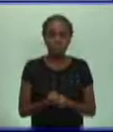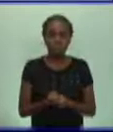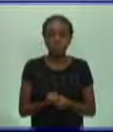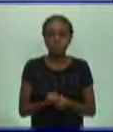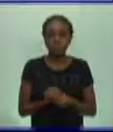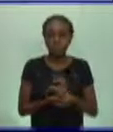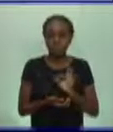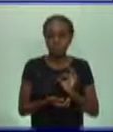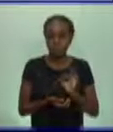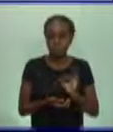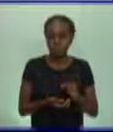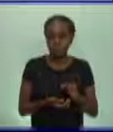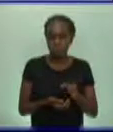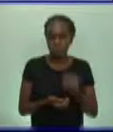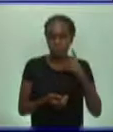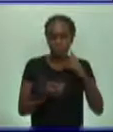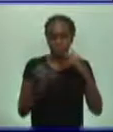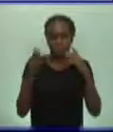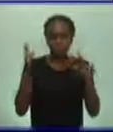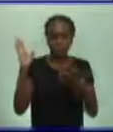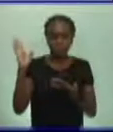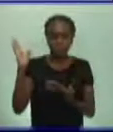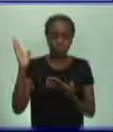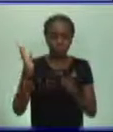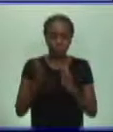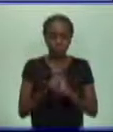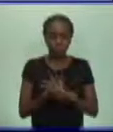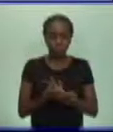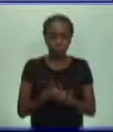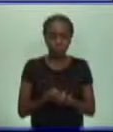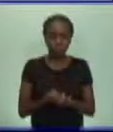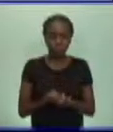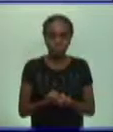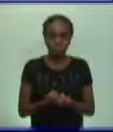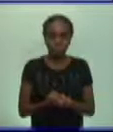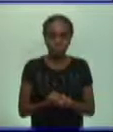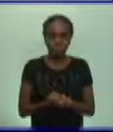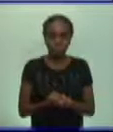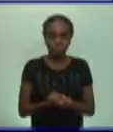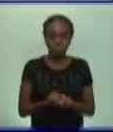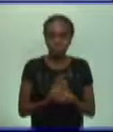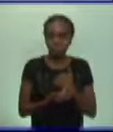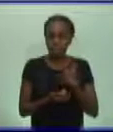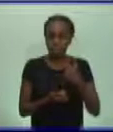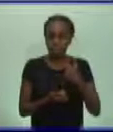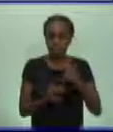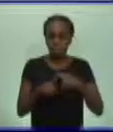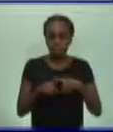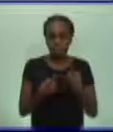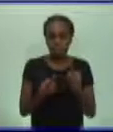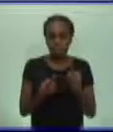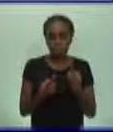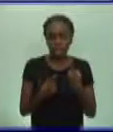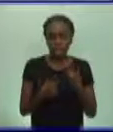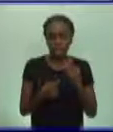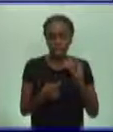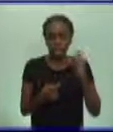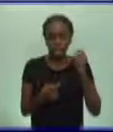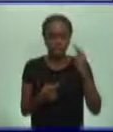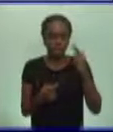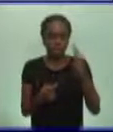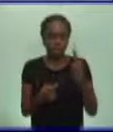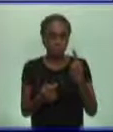Seguro que lápiz, tallo y calabaza. Muy bien, ¿y por qué la palabra lápiz